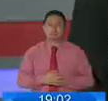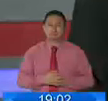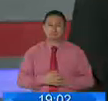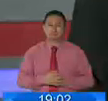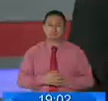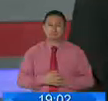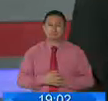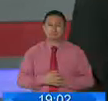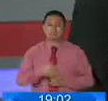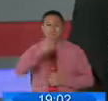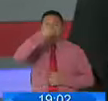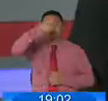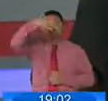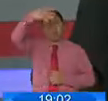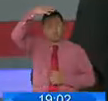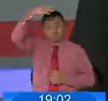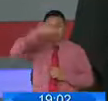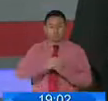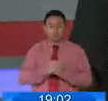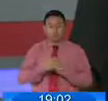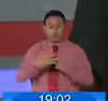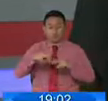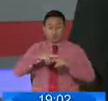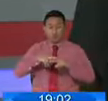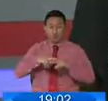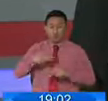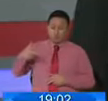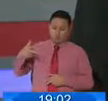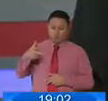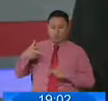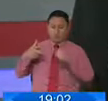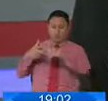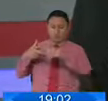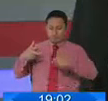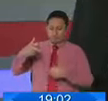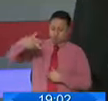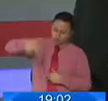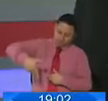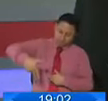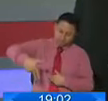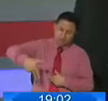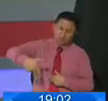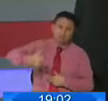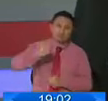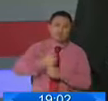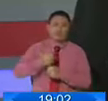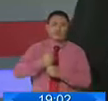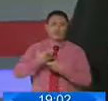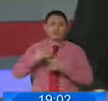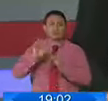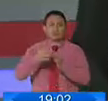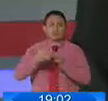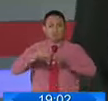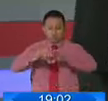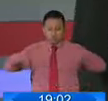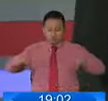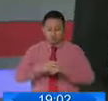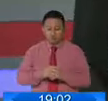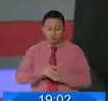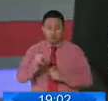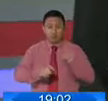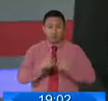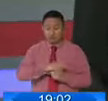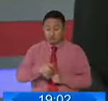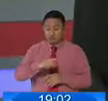Mientras que en Santo Domingo de los Áchilas un taxi cayó en una zanja abierta por trabajos de mantenimiento en la tubería. El hecho causó